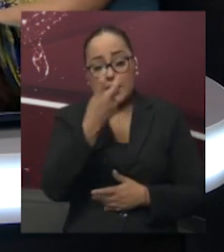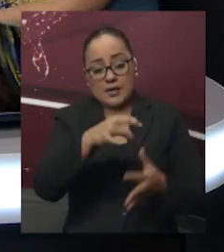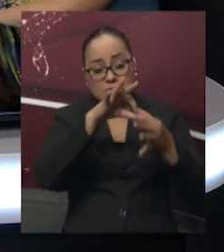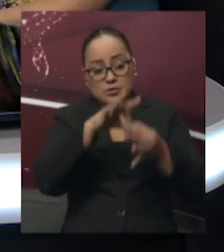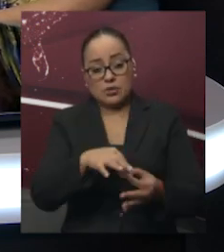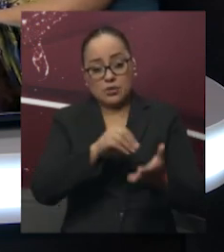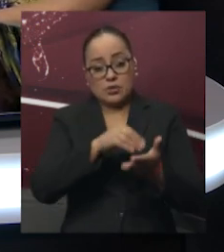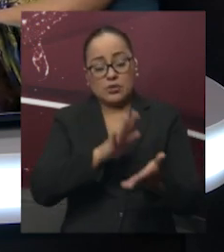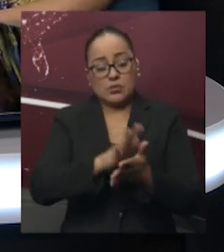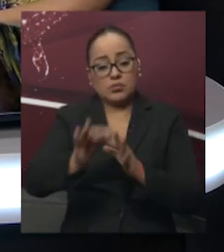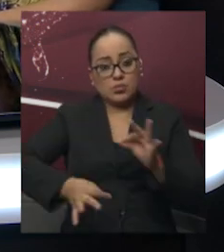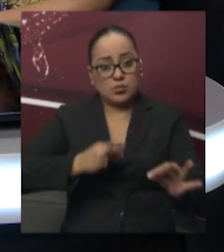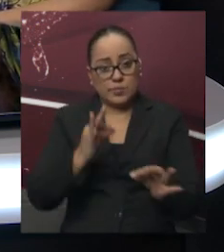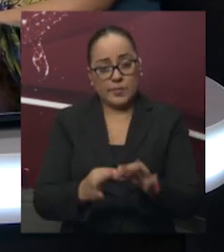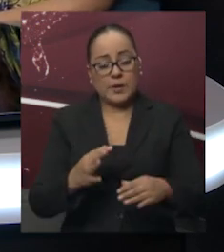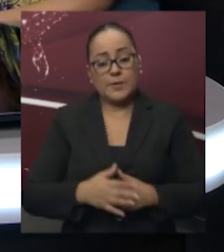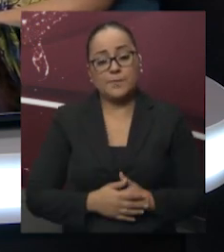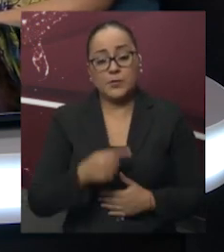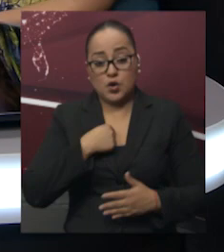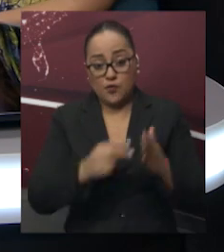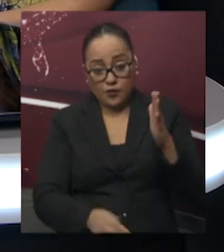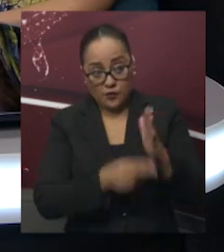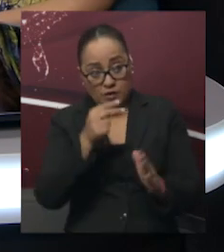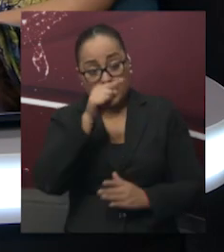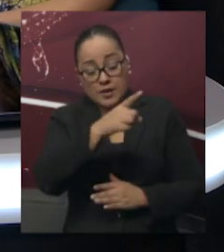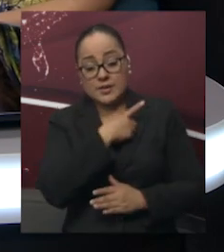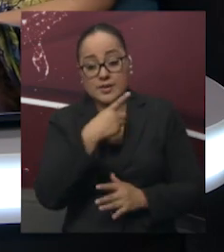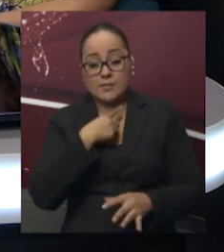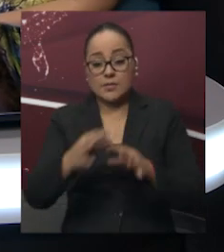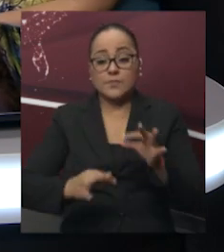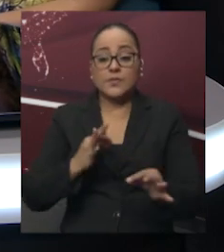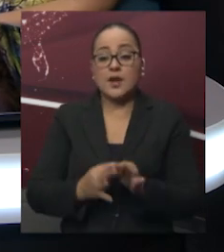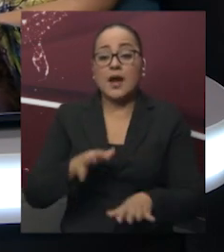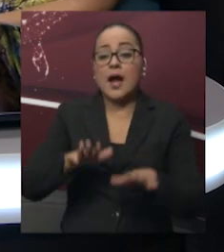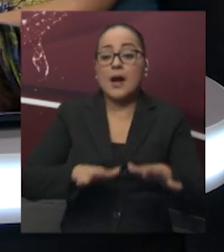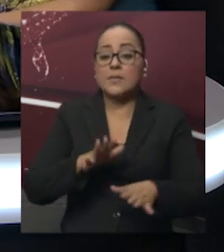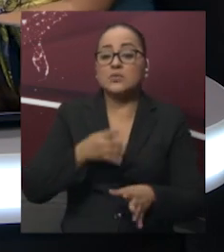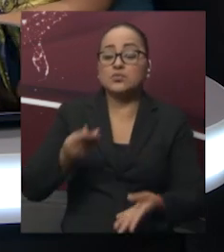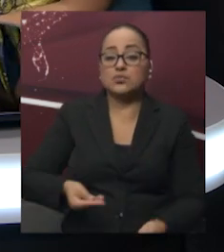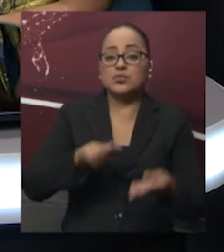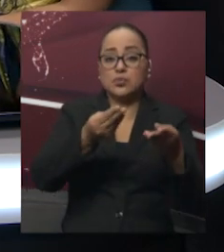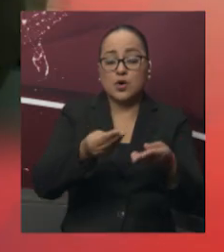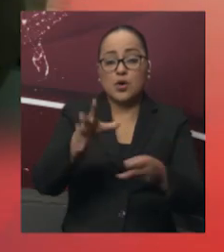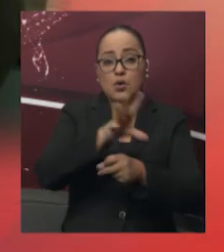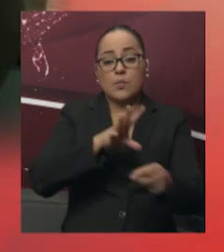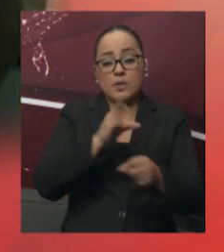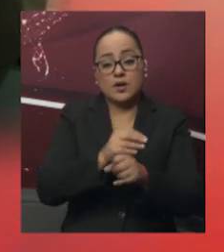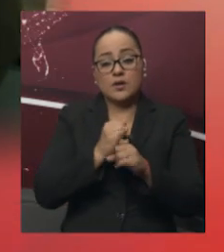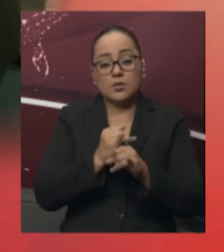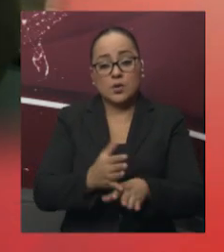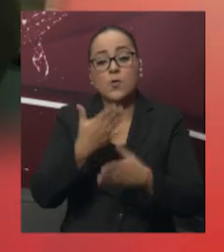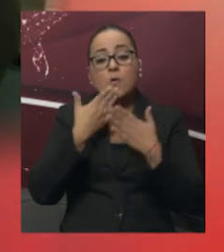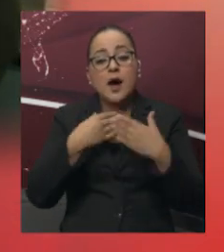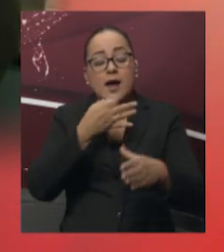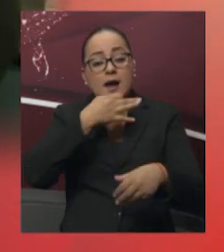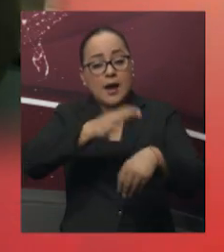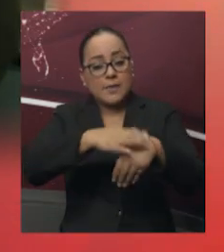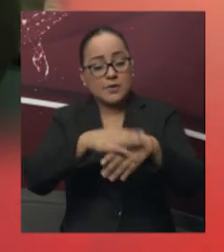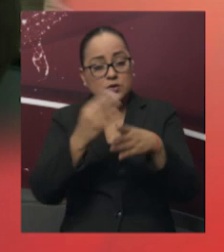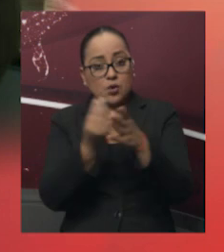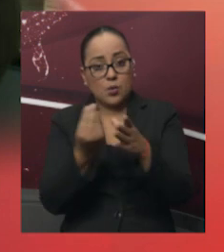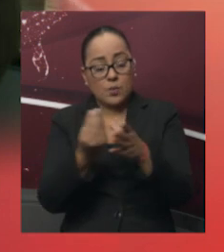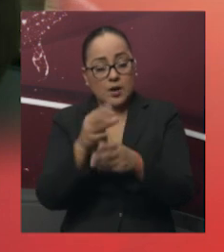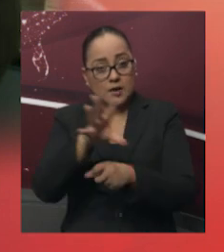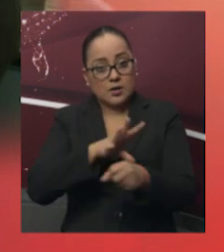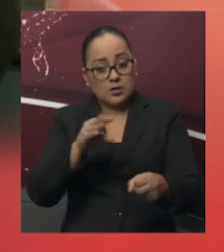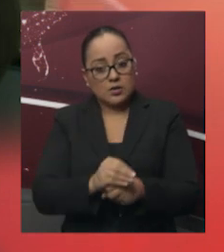cumplan. Muchas veces no damos información o se puede no dar información si no se tiene este aviso de privacidad, hay que decirle a la gente, sobre